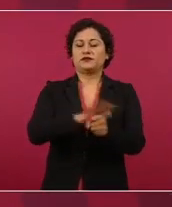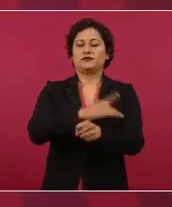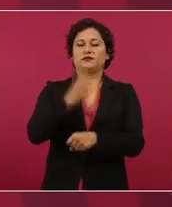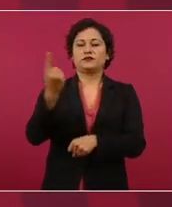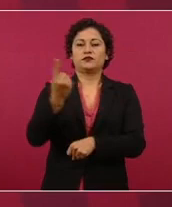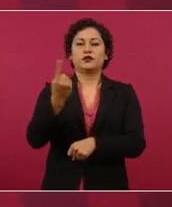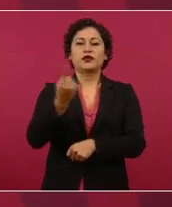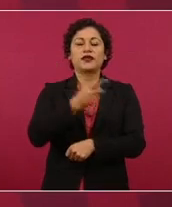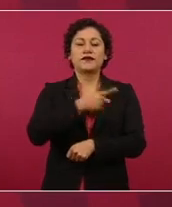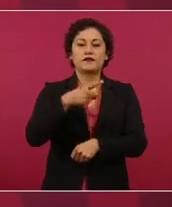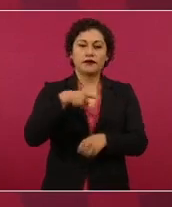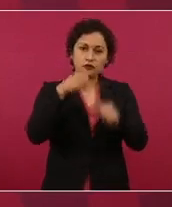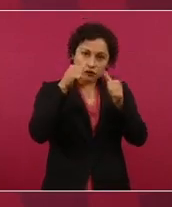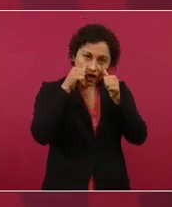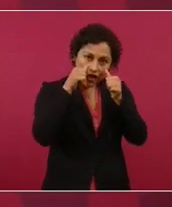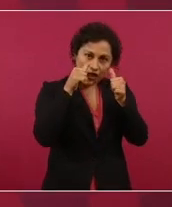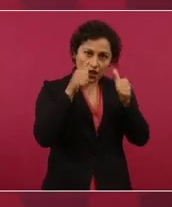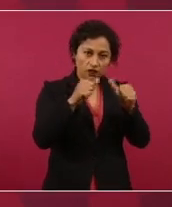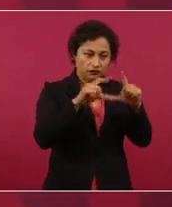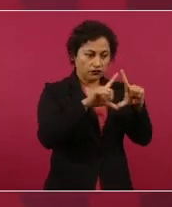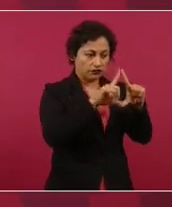se mantenga,